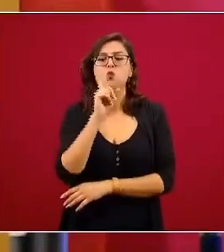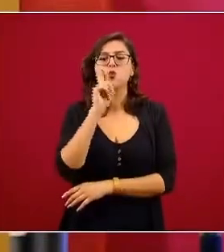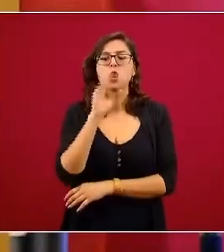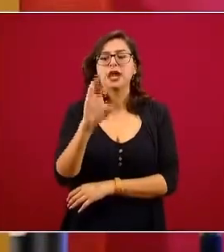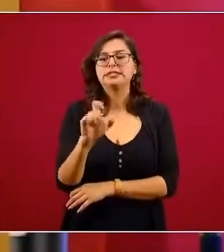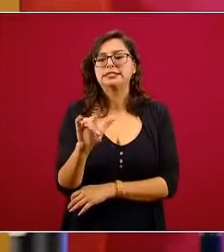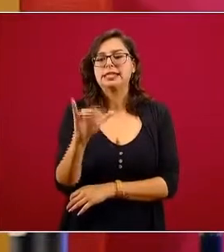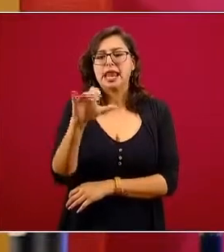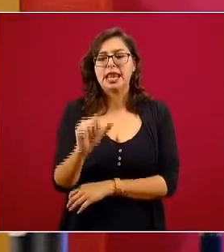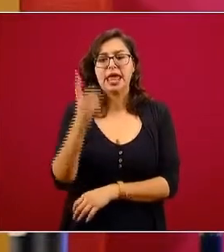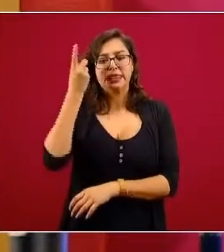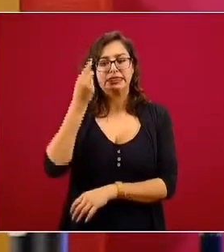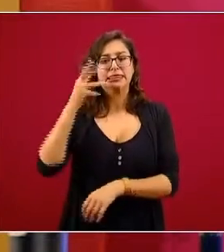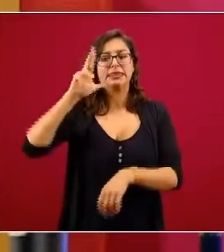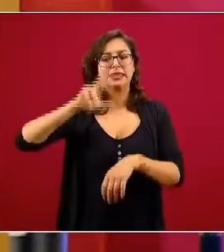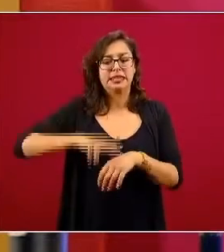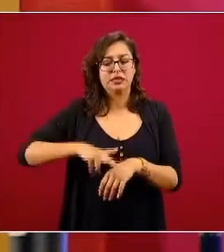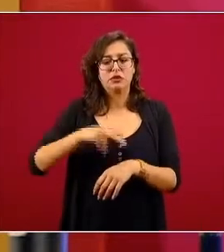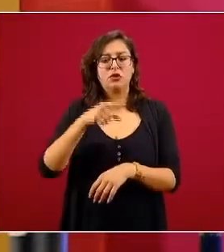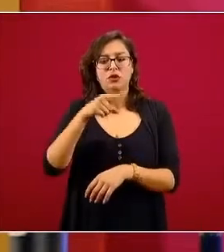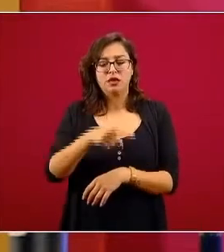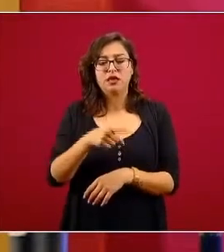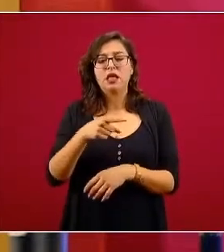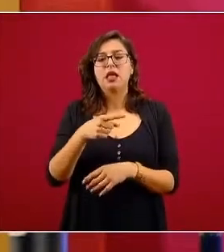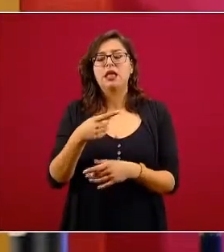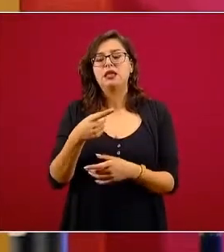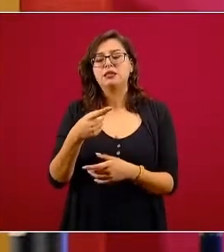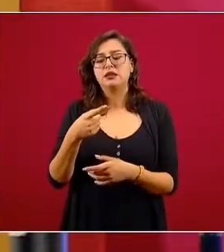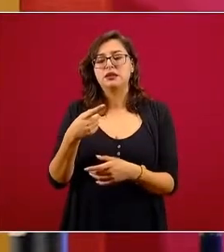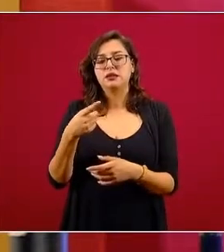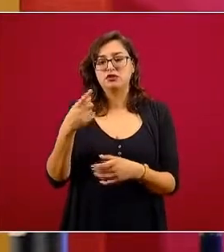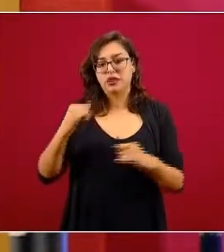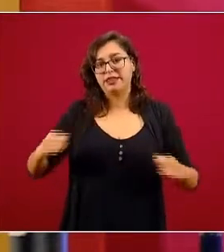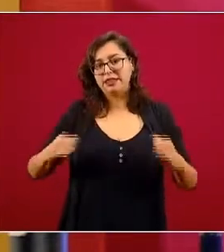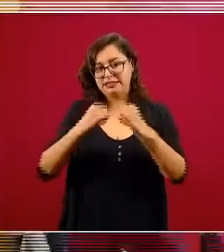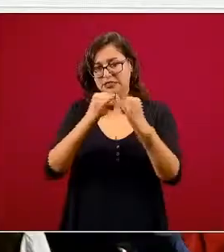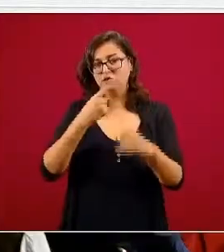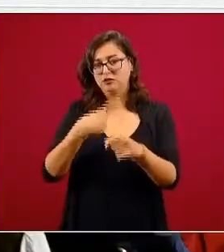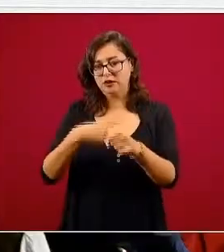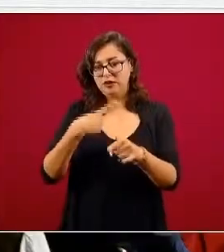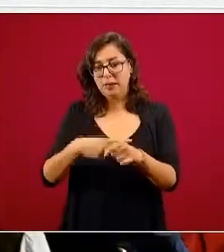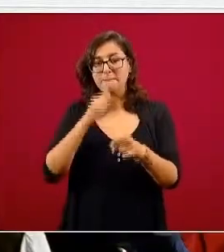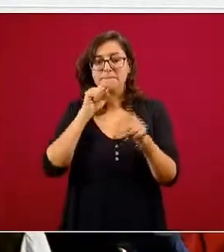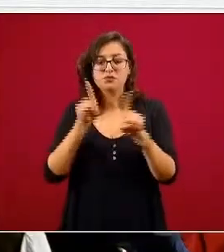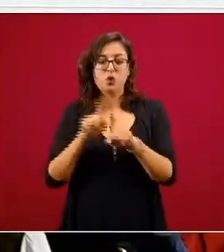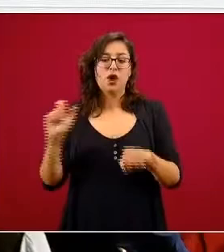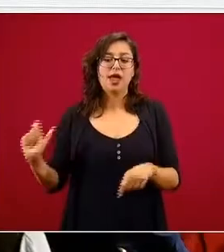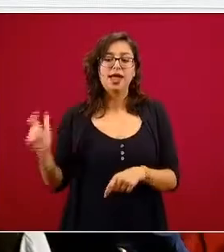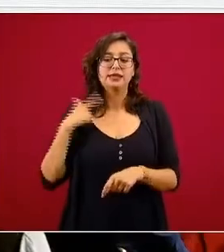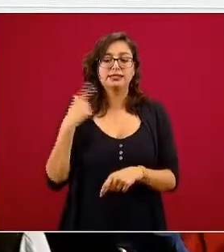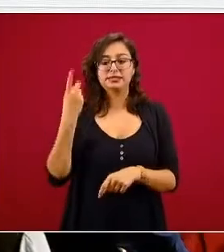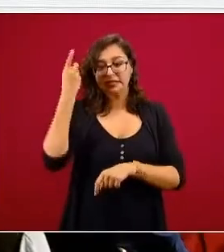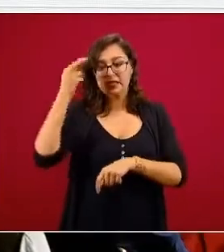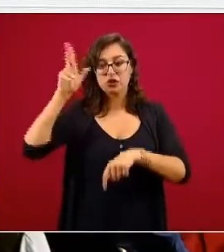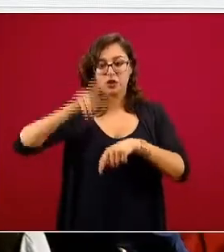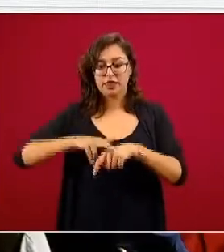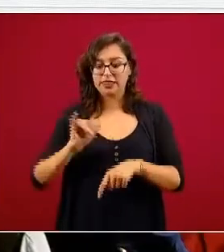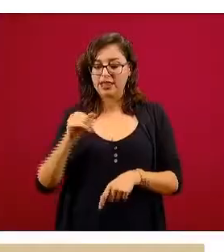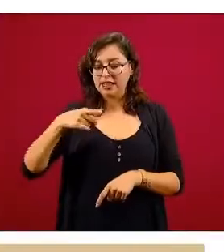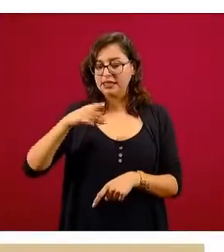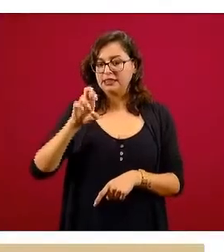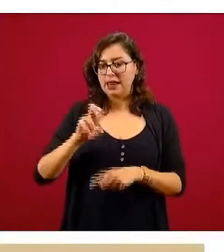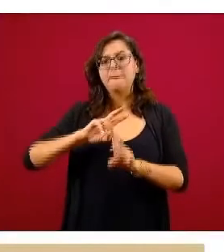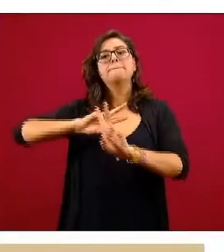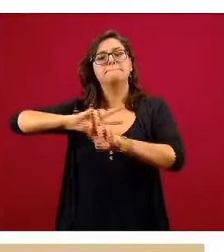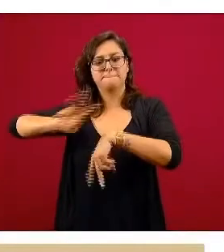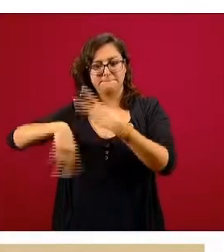de Investigación en Enfermedades Infecciosas del Instituto Nacional de Salud Pública y exdirectora del INDRE, en varias ocasiones ha participado en